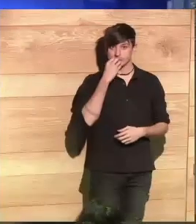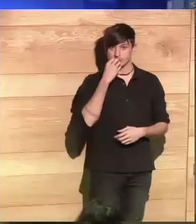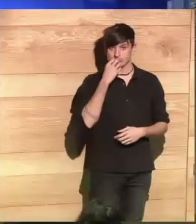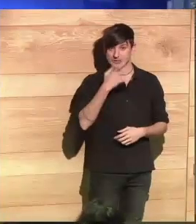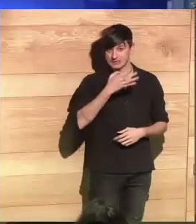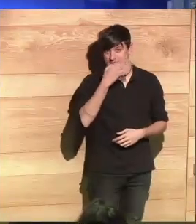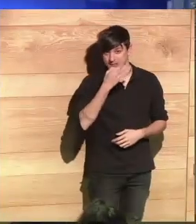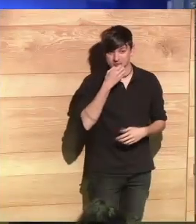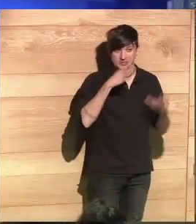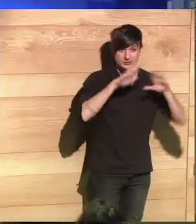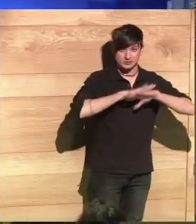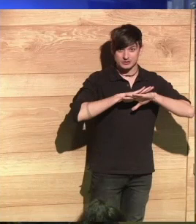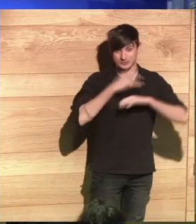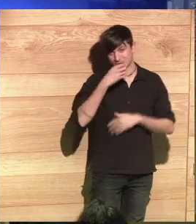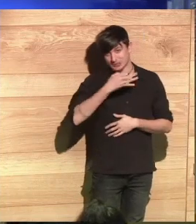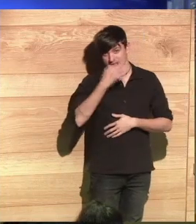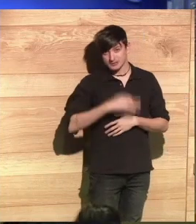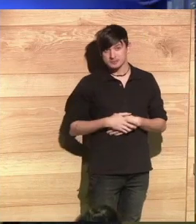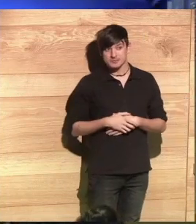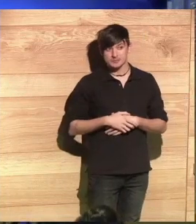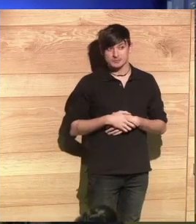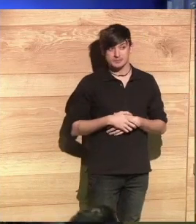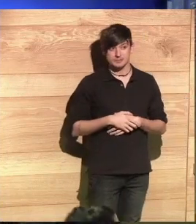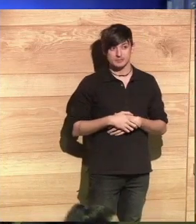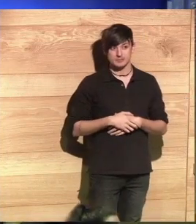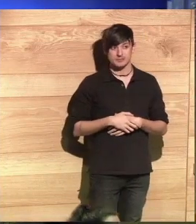Buenas tardes, buenas noches. Buenas tardes.